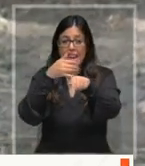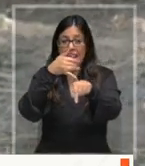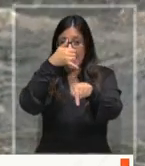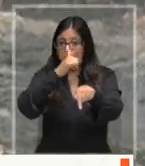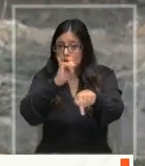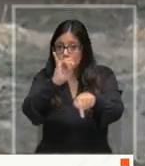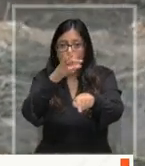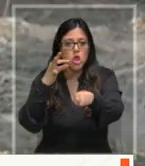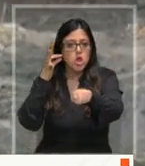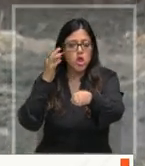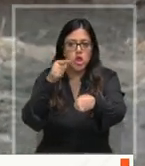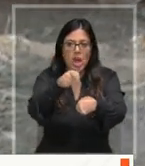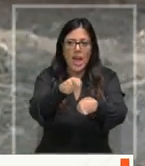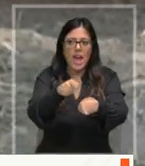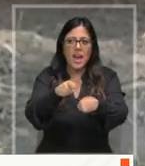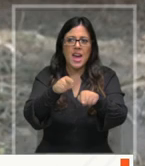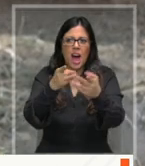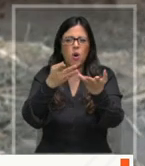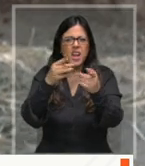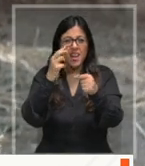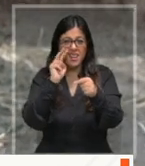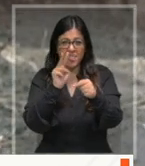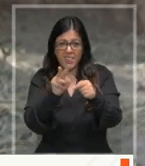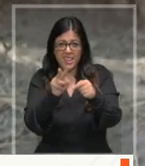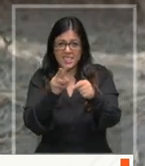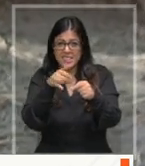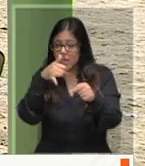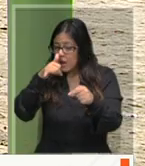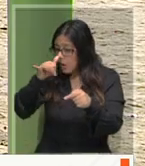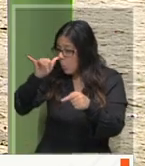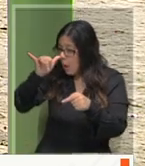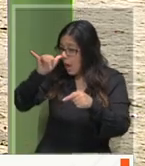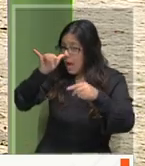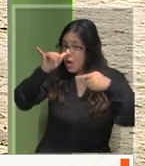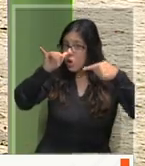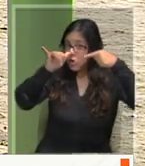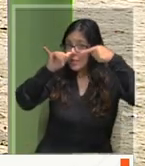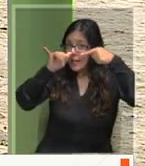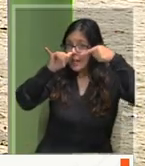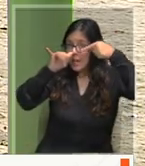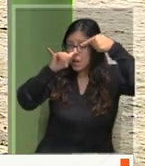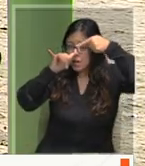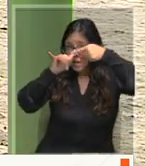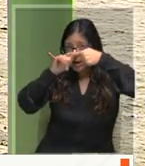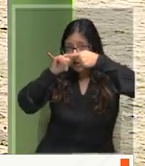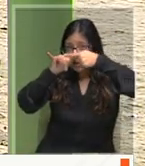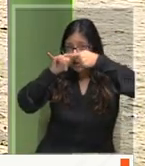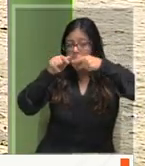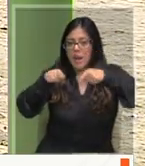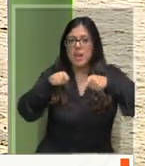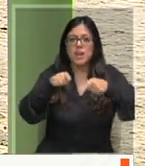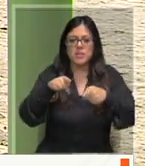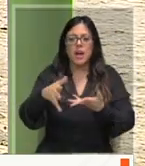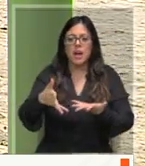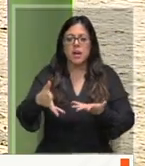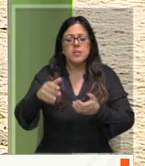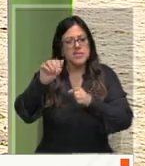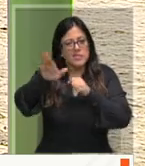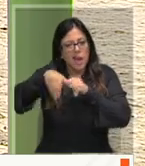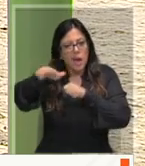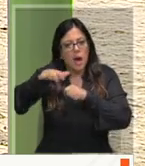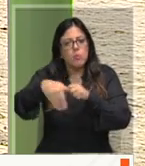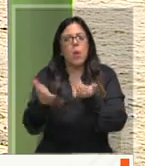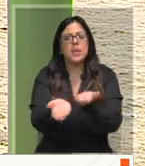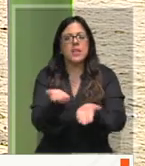en este momento está doblado en algún minuto se llamó al servicio veterinario No es cierto para